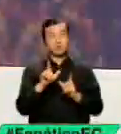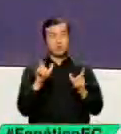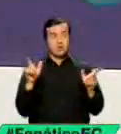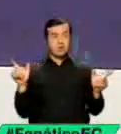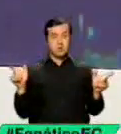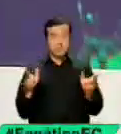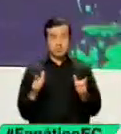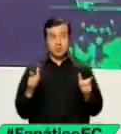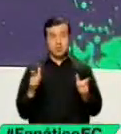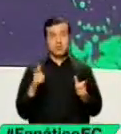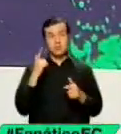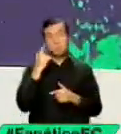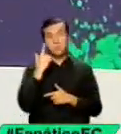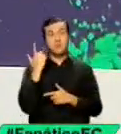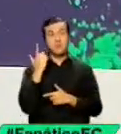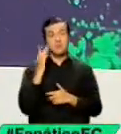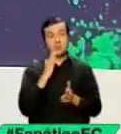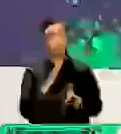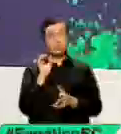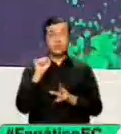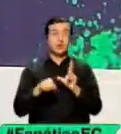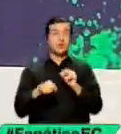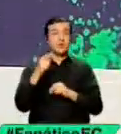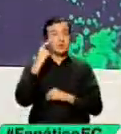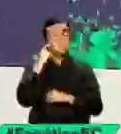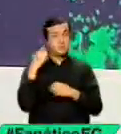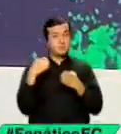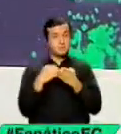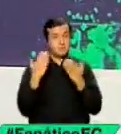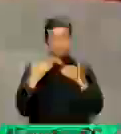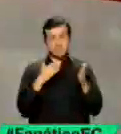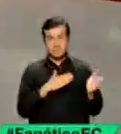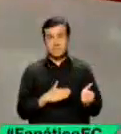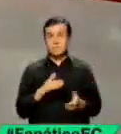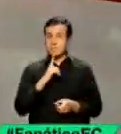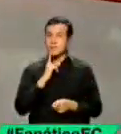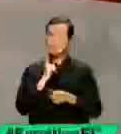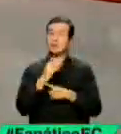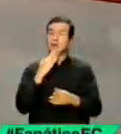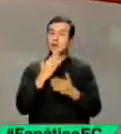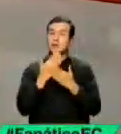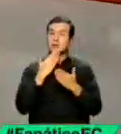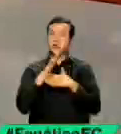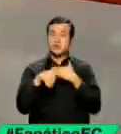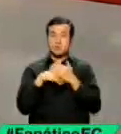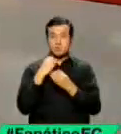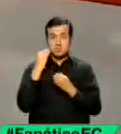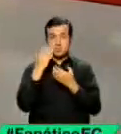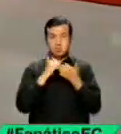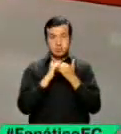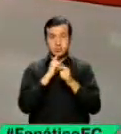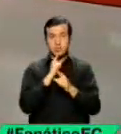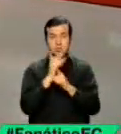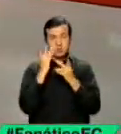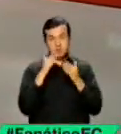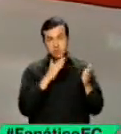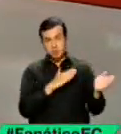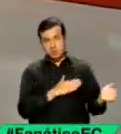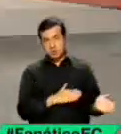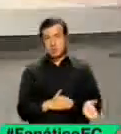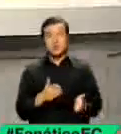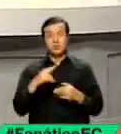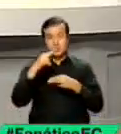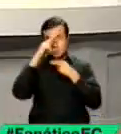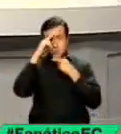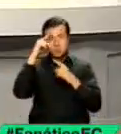toda la Casa Blanca para dar entradas o no al conjunto eléctrico. Claro que sí, Edu. Muchas gracias por la información deportiva compartida.